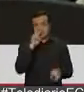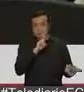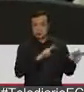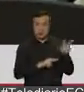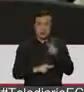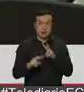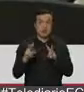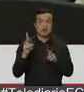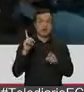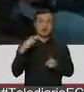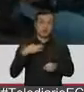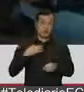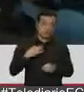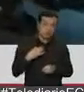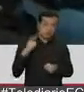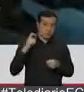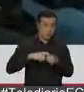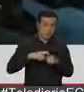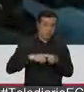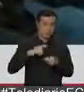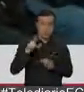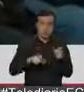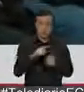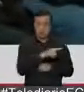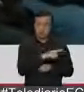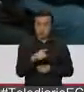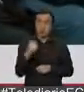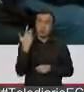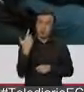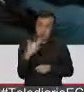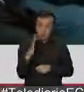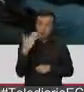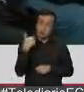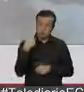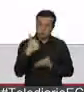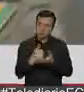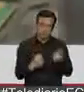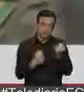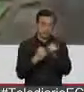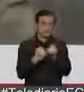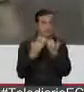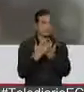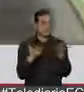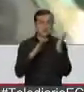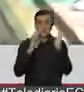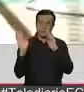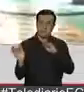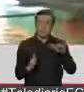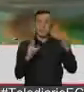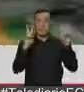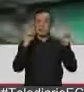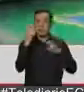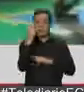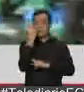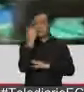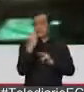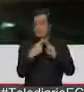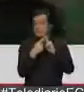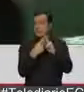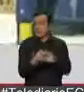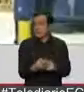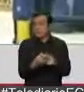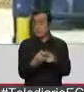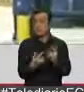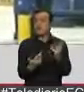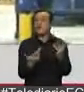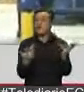de afiliación voluntaria para que los afiliados puedan contar con algunas prestaciones en lo referente a la entrega de créditos productivos se